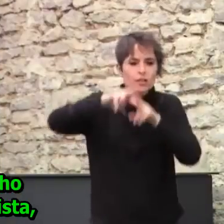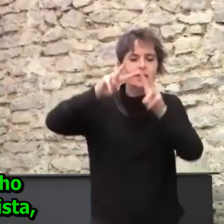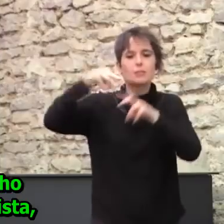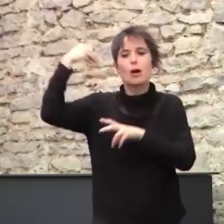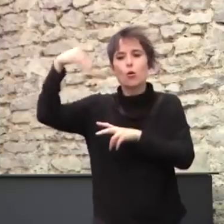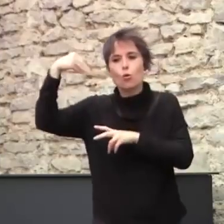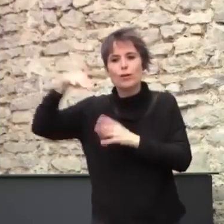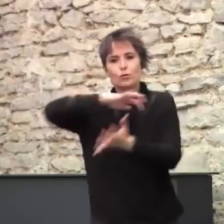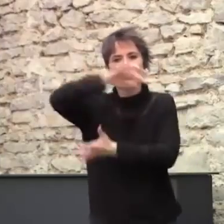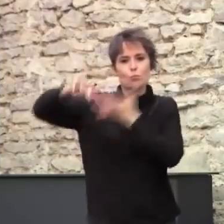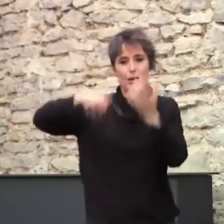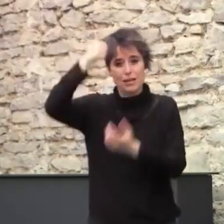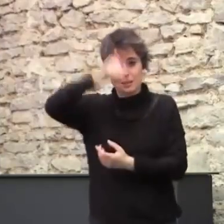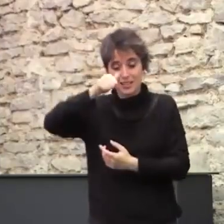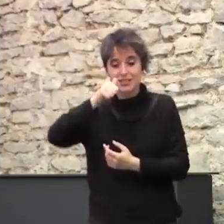violencia machista, y